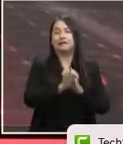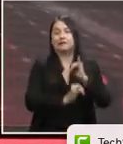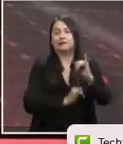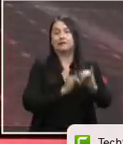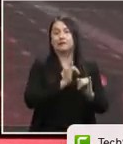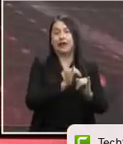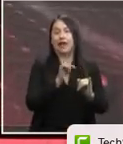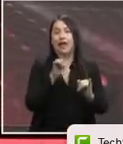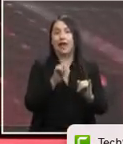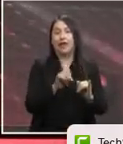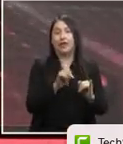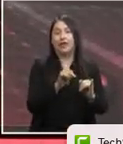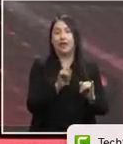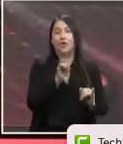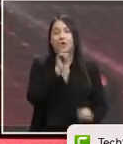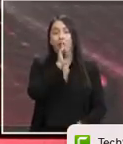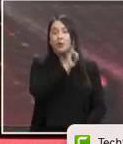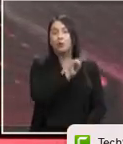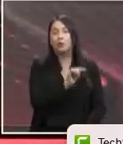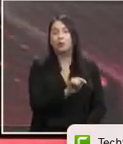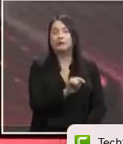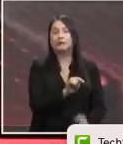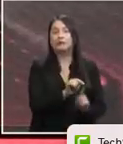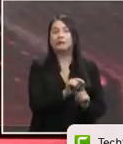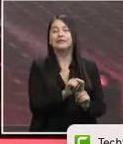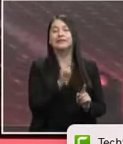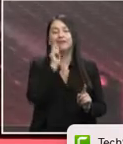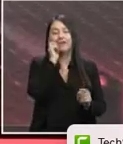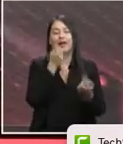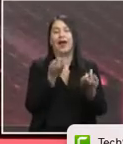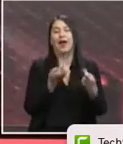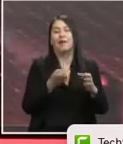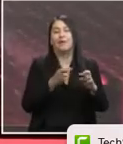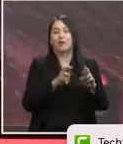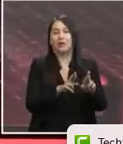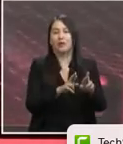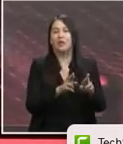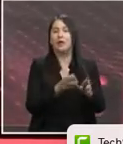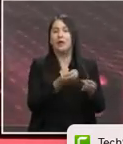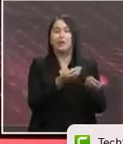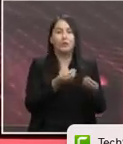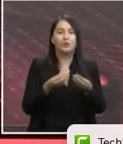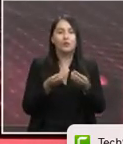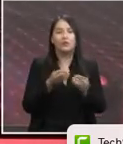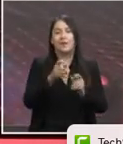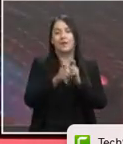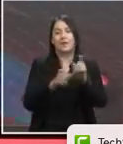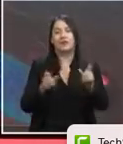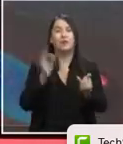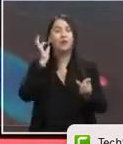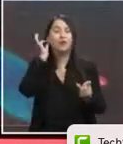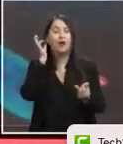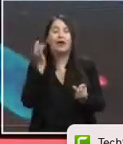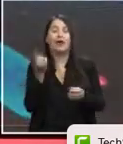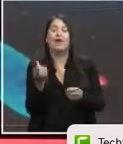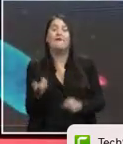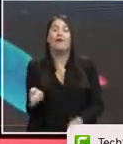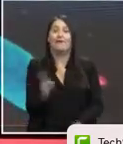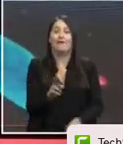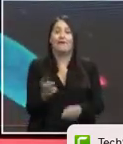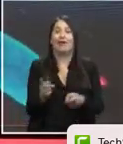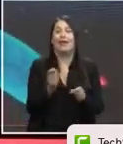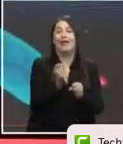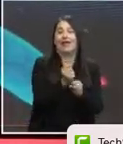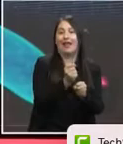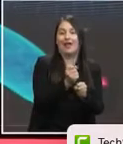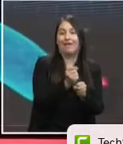digitalización, este último ha significado una oportunidad para cientos de miles de mujeres de reinsertarse en actividades